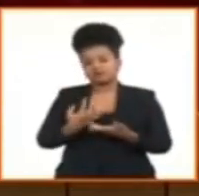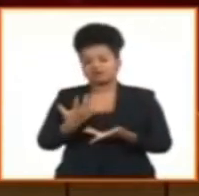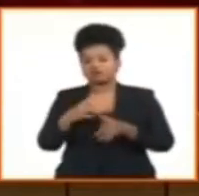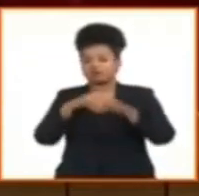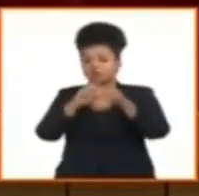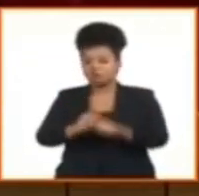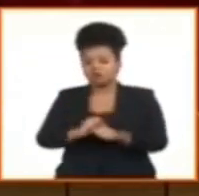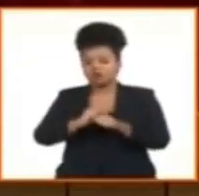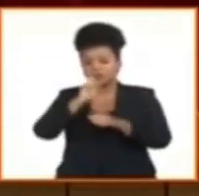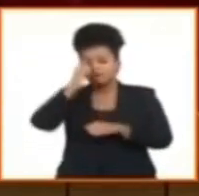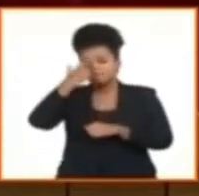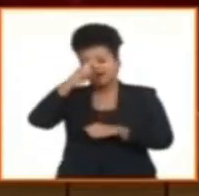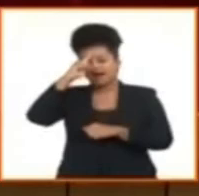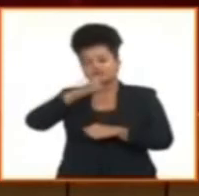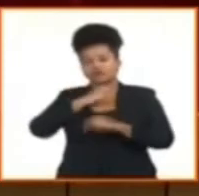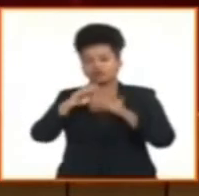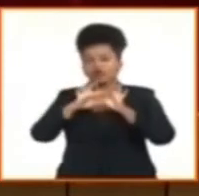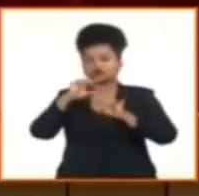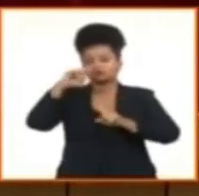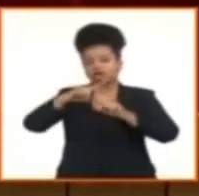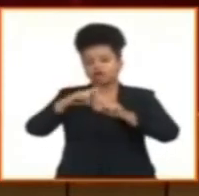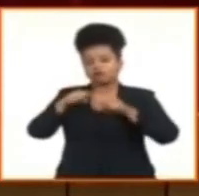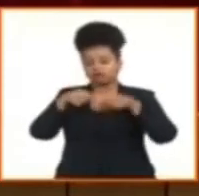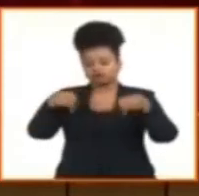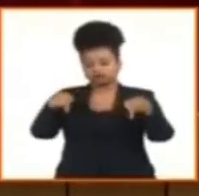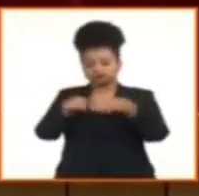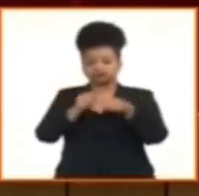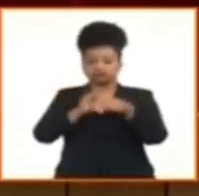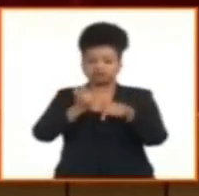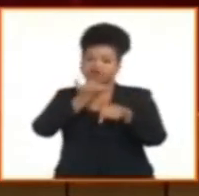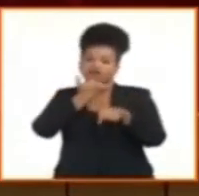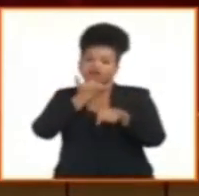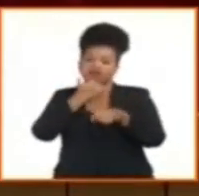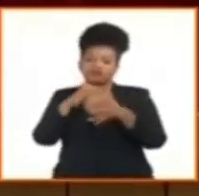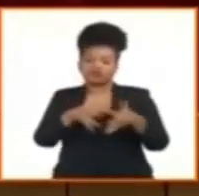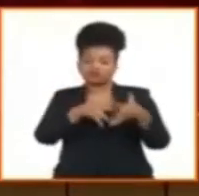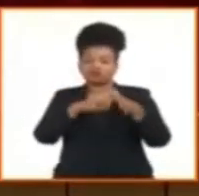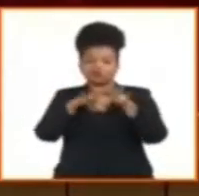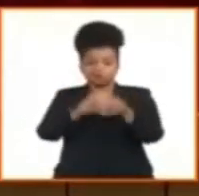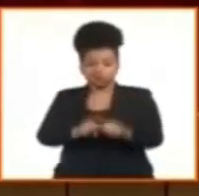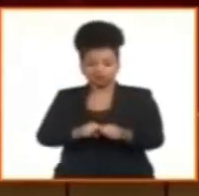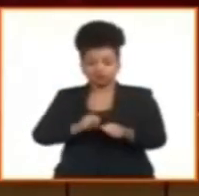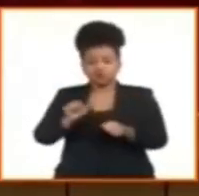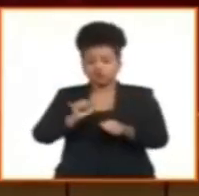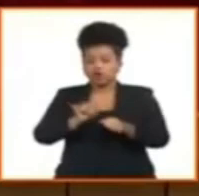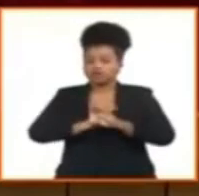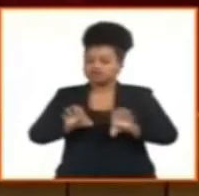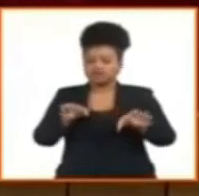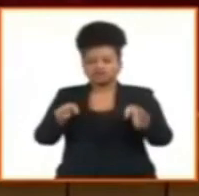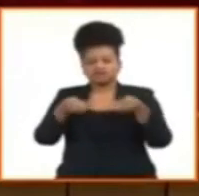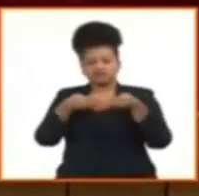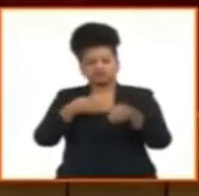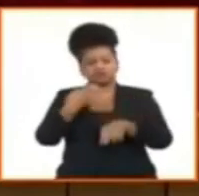naval norteamericana en territorio de Guantánamo y a poner fin a todas las acciones subversivas que buscan revertir